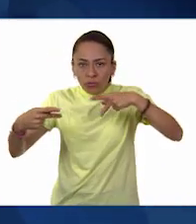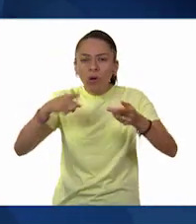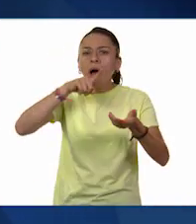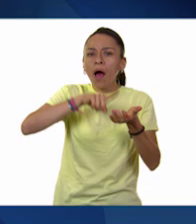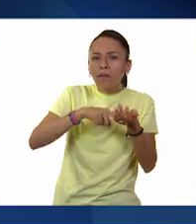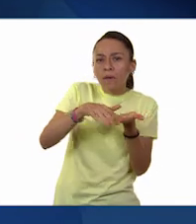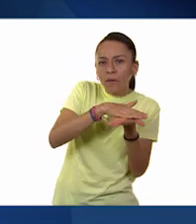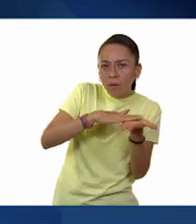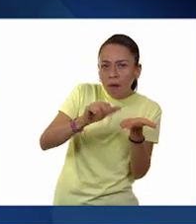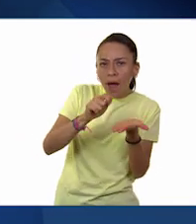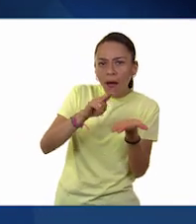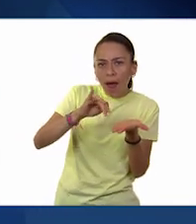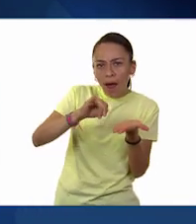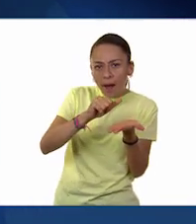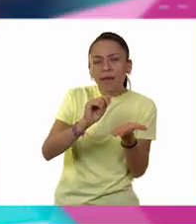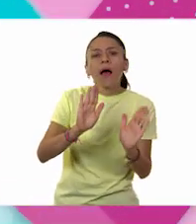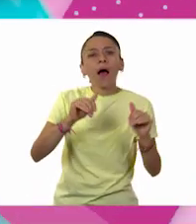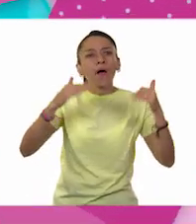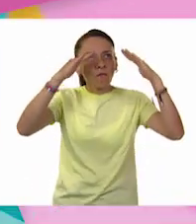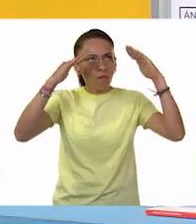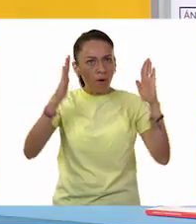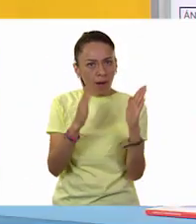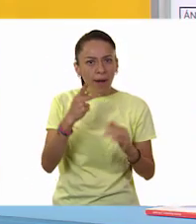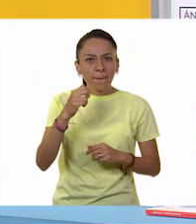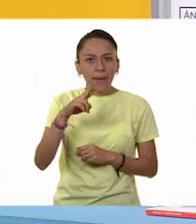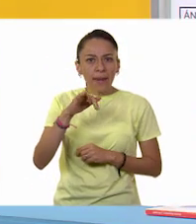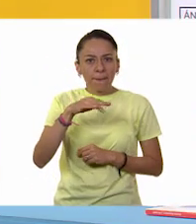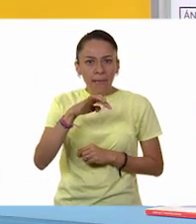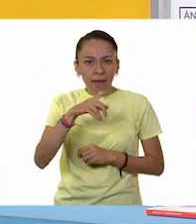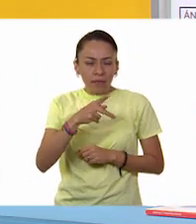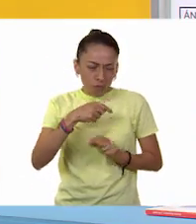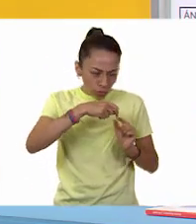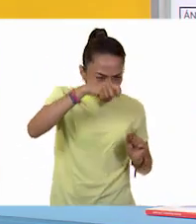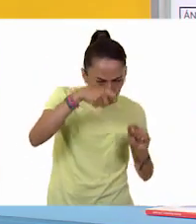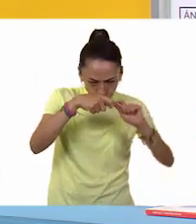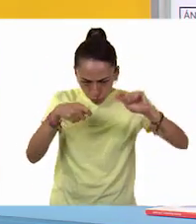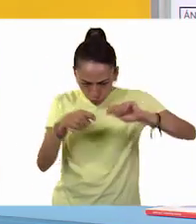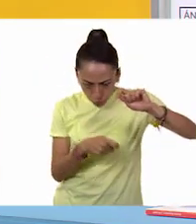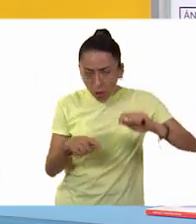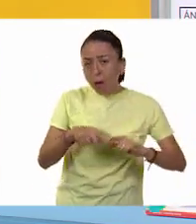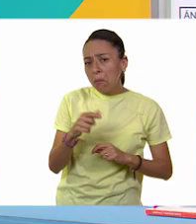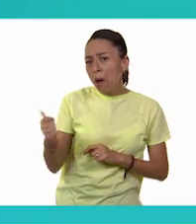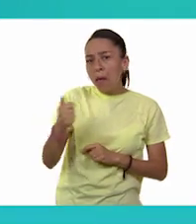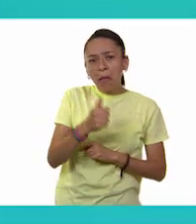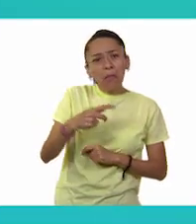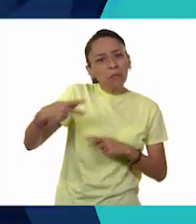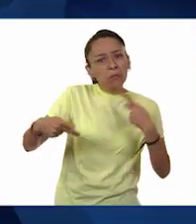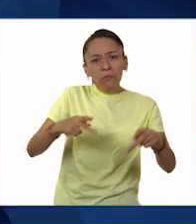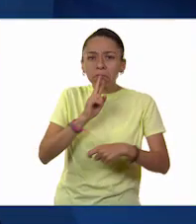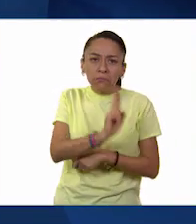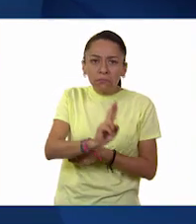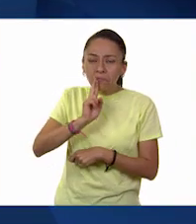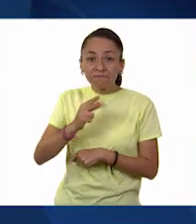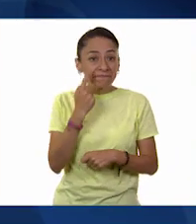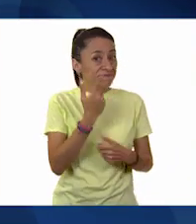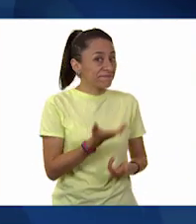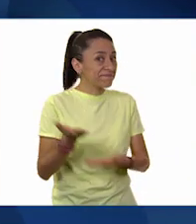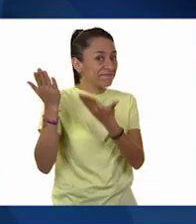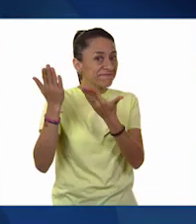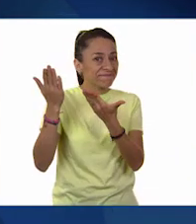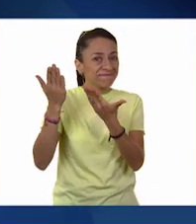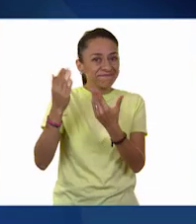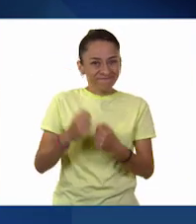los dos respondan las preguntas. Bien, nosotros aquí ya tenemos nuestros rombos para hacer lo que nos